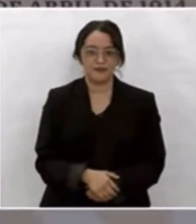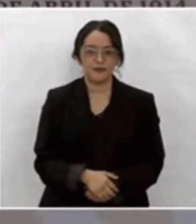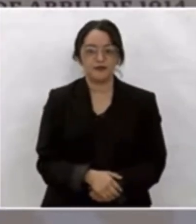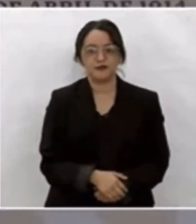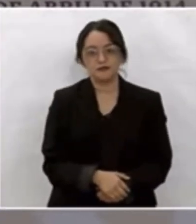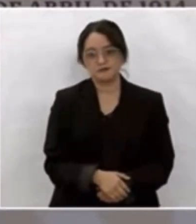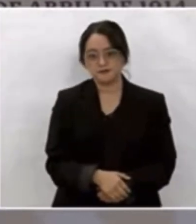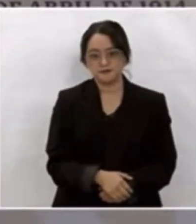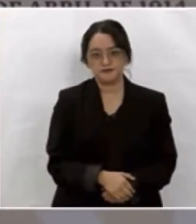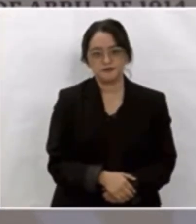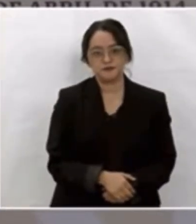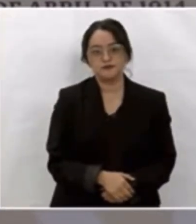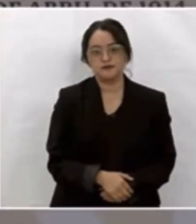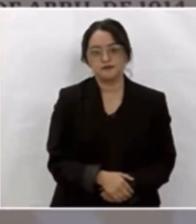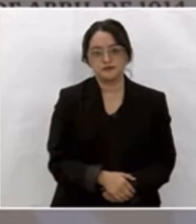hasta